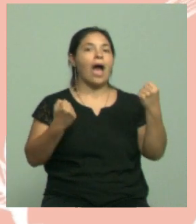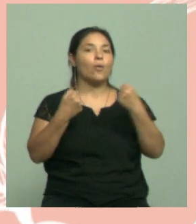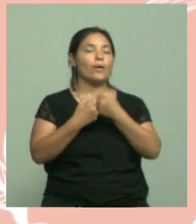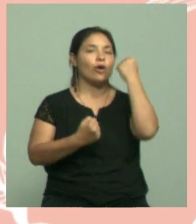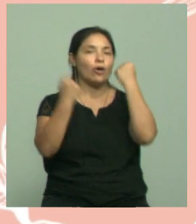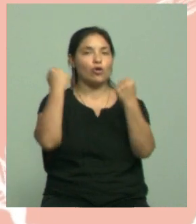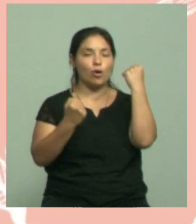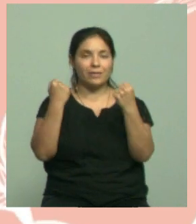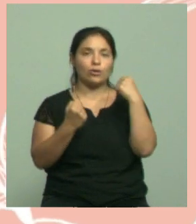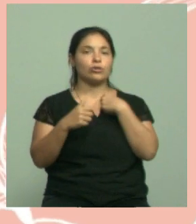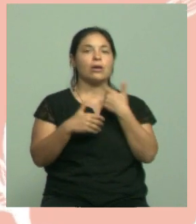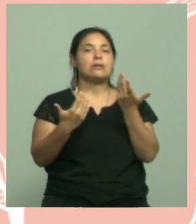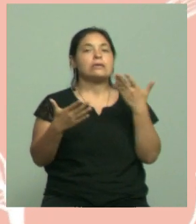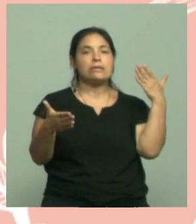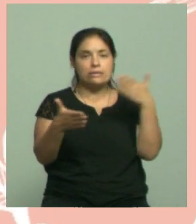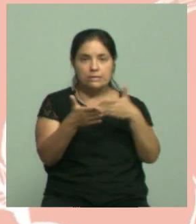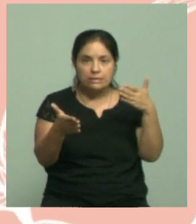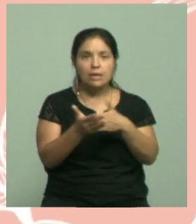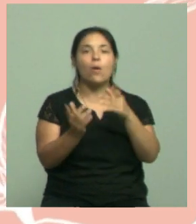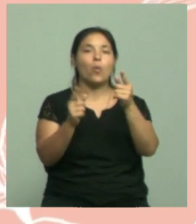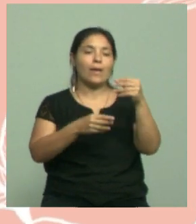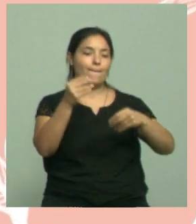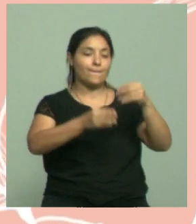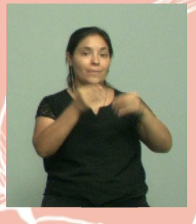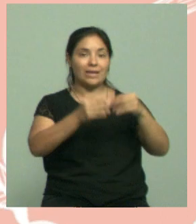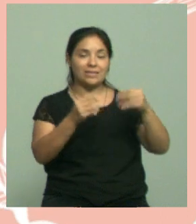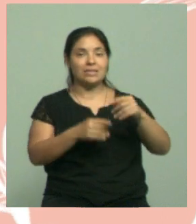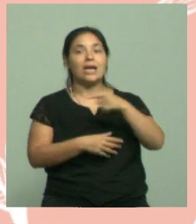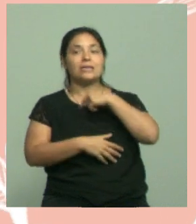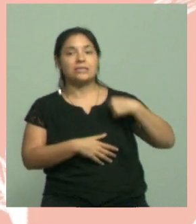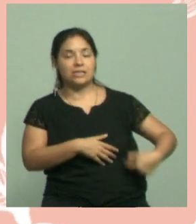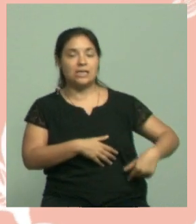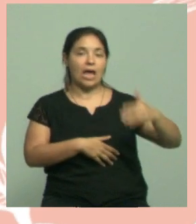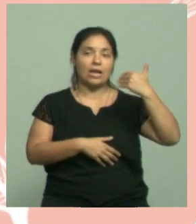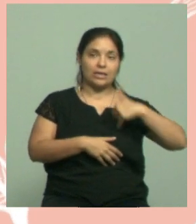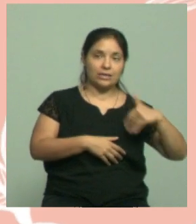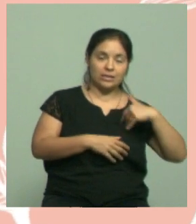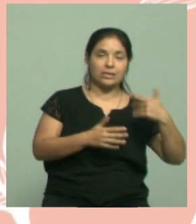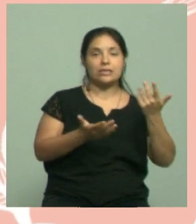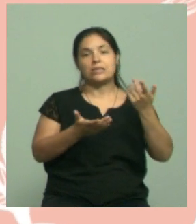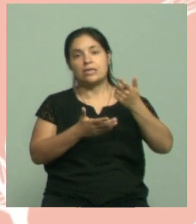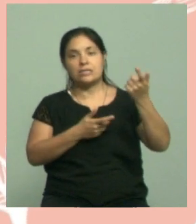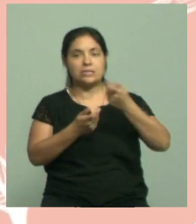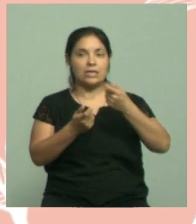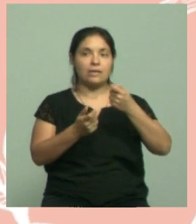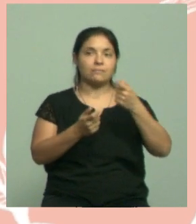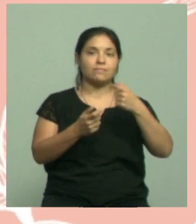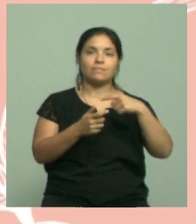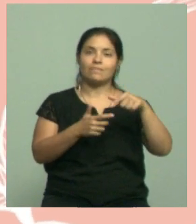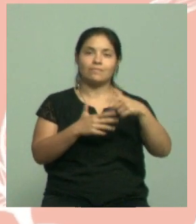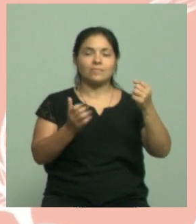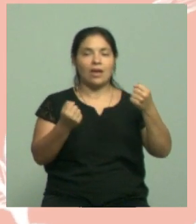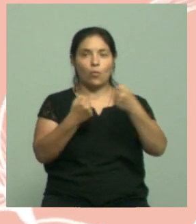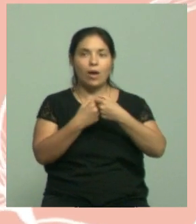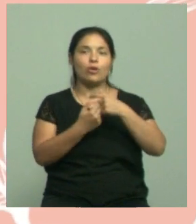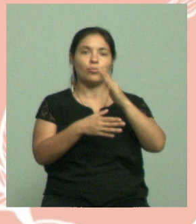económicos, o por ejemplo cuando se relacionan empresas chinas con empresas argentinas, empezar a comenzar a trabar, a dificultar un